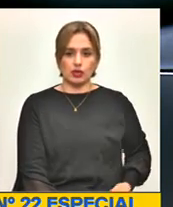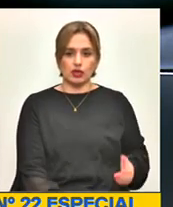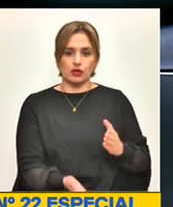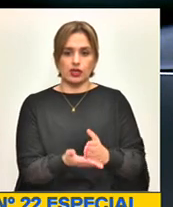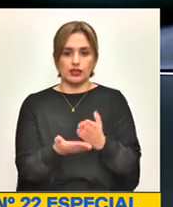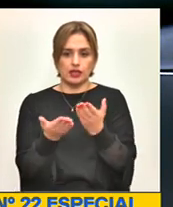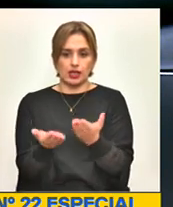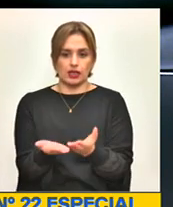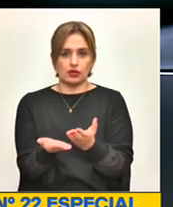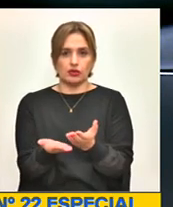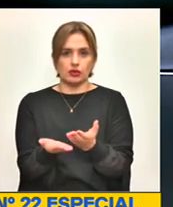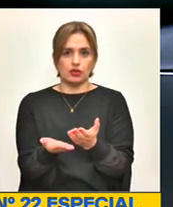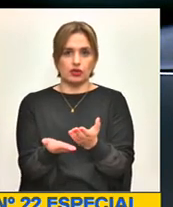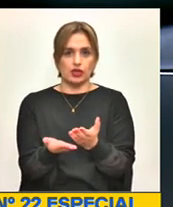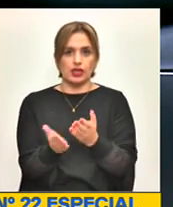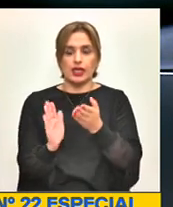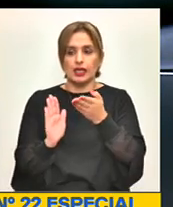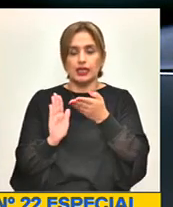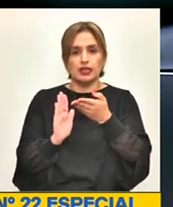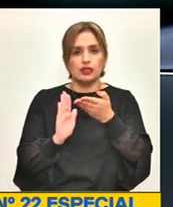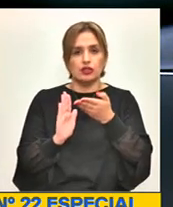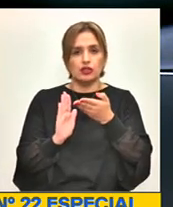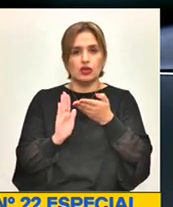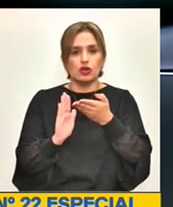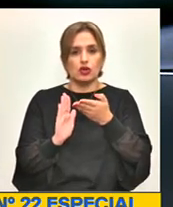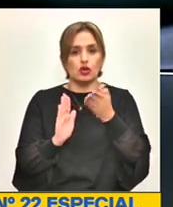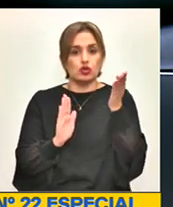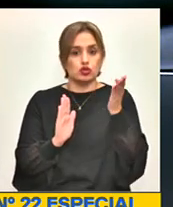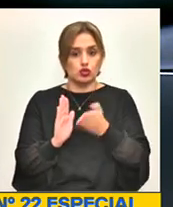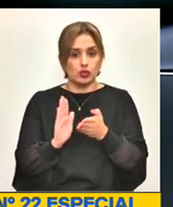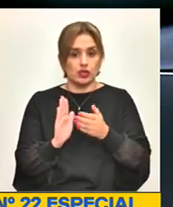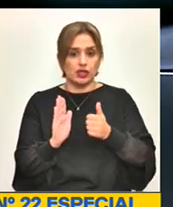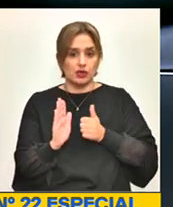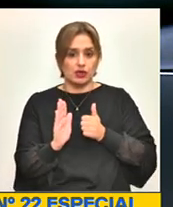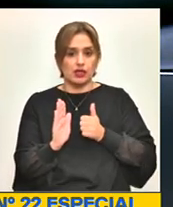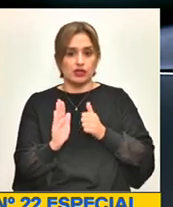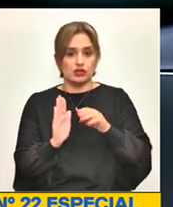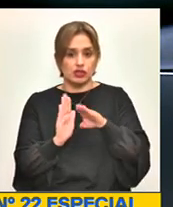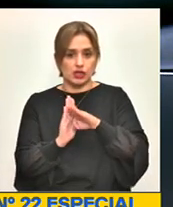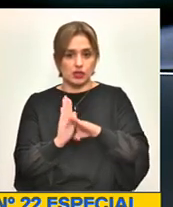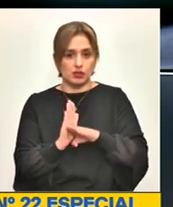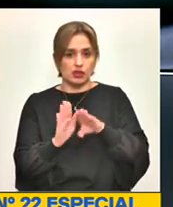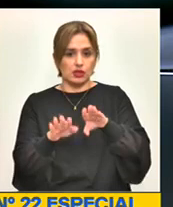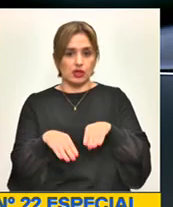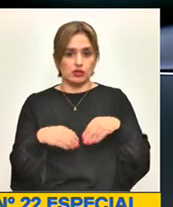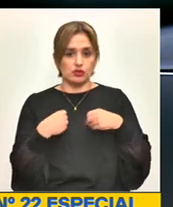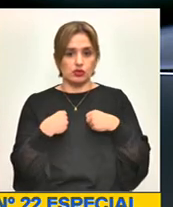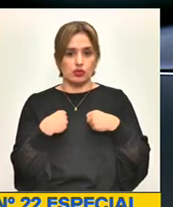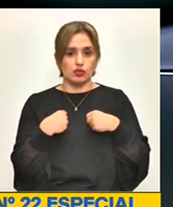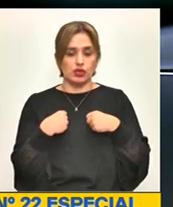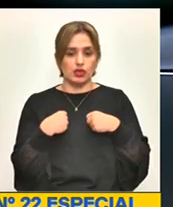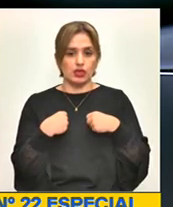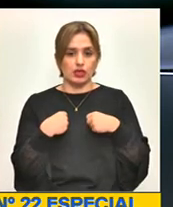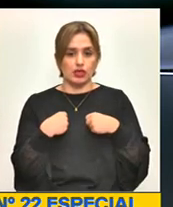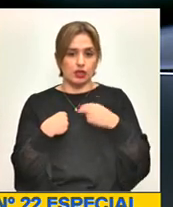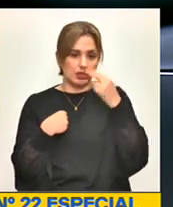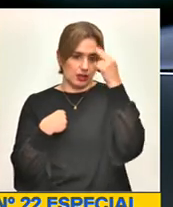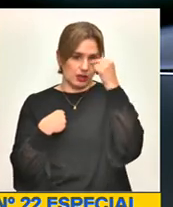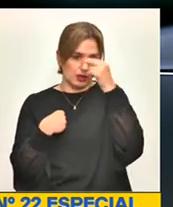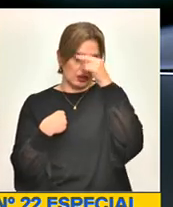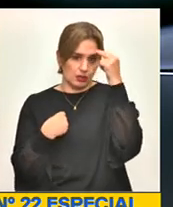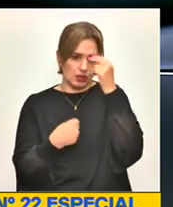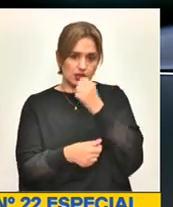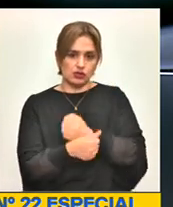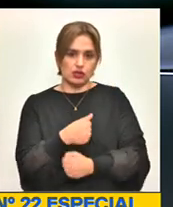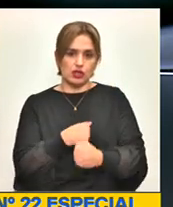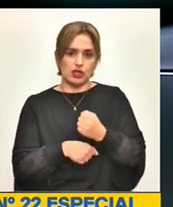solo ha decidido suspender la aplicación de esta medida al asumir el poder el año en marzo del año